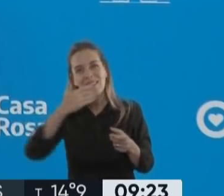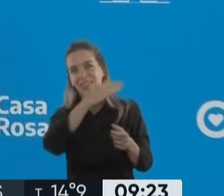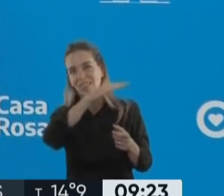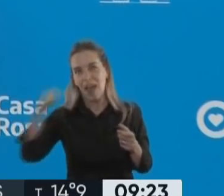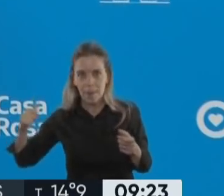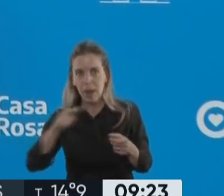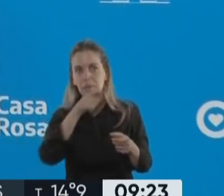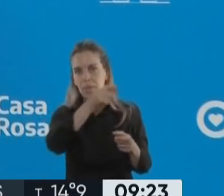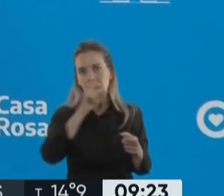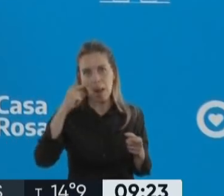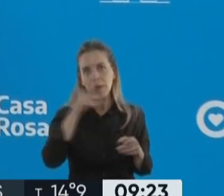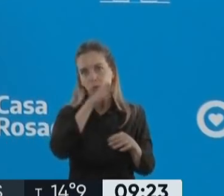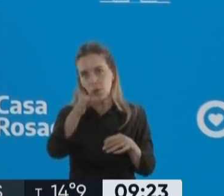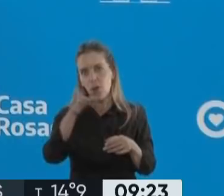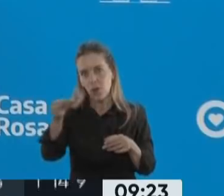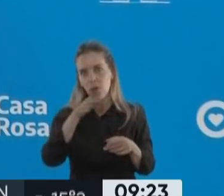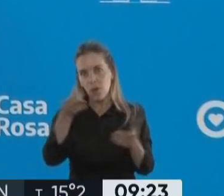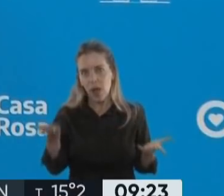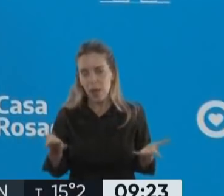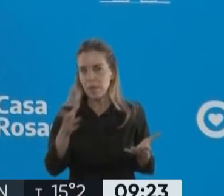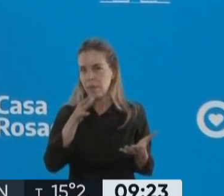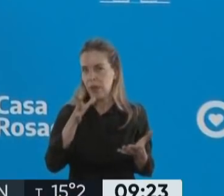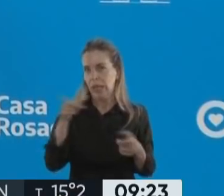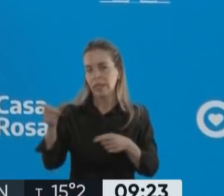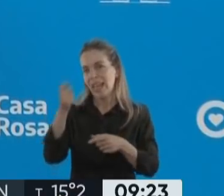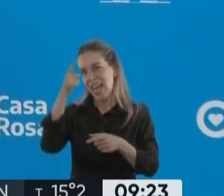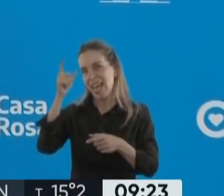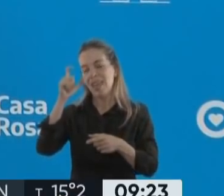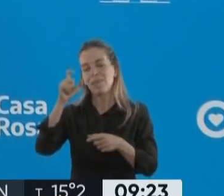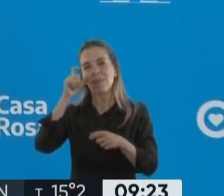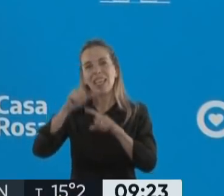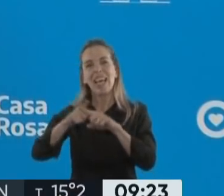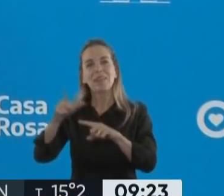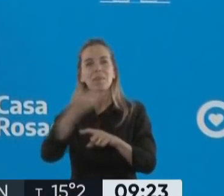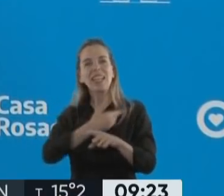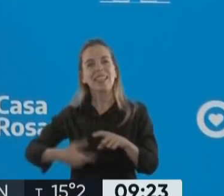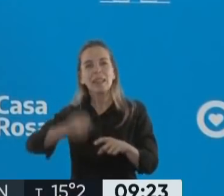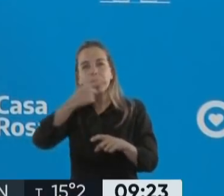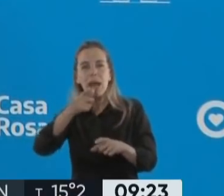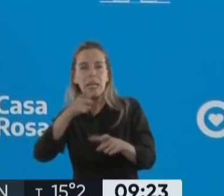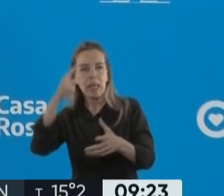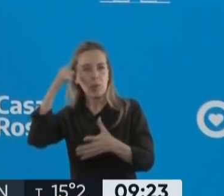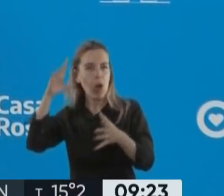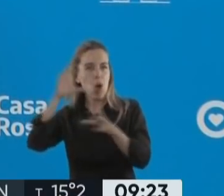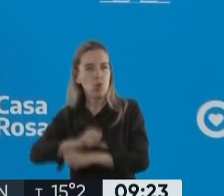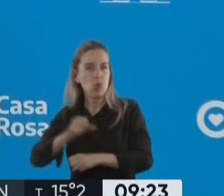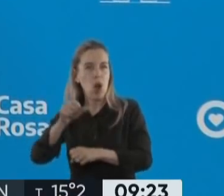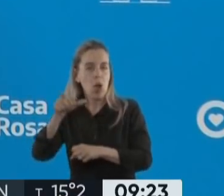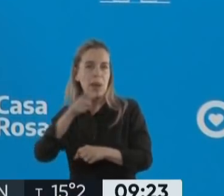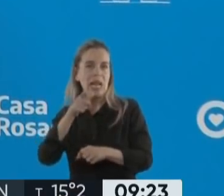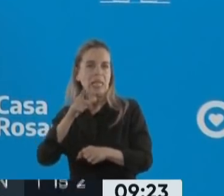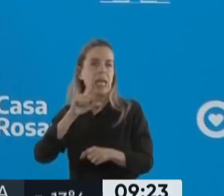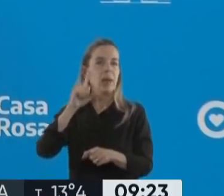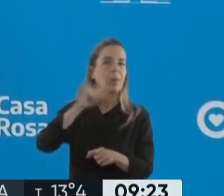realmente una actitud poco clara del expresidente Mauricio Macri estar haciendo todo el circo que